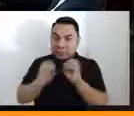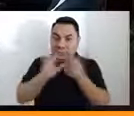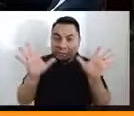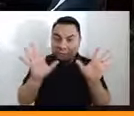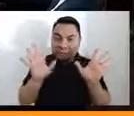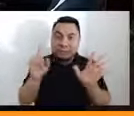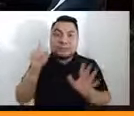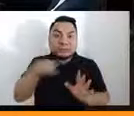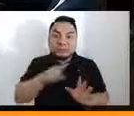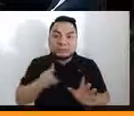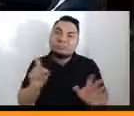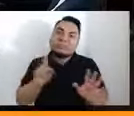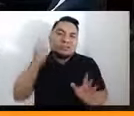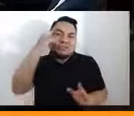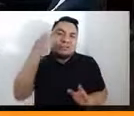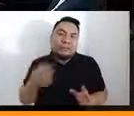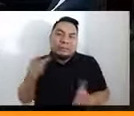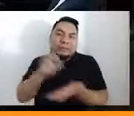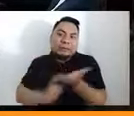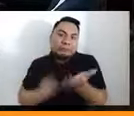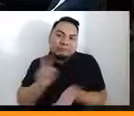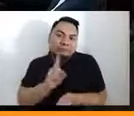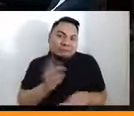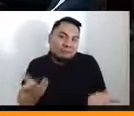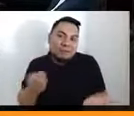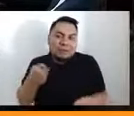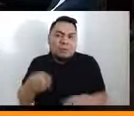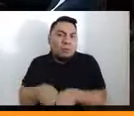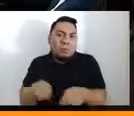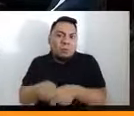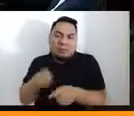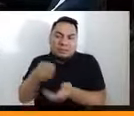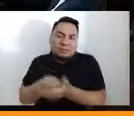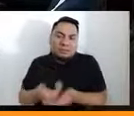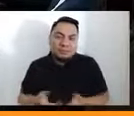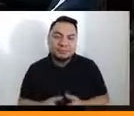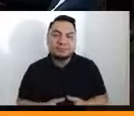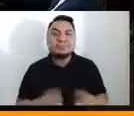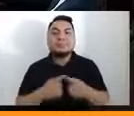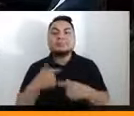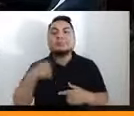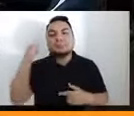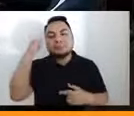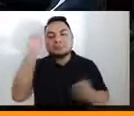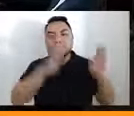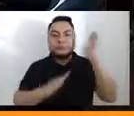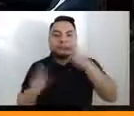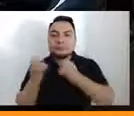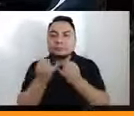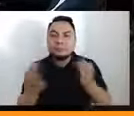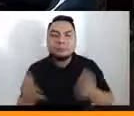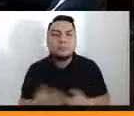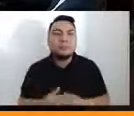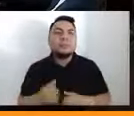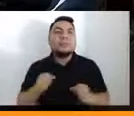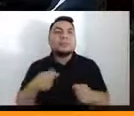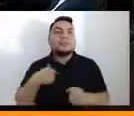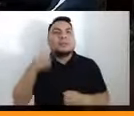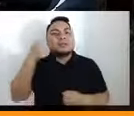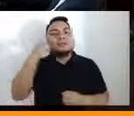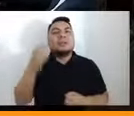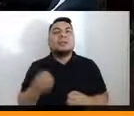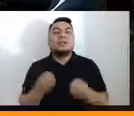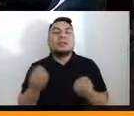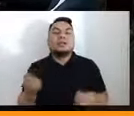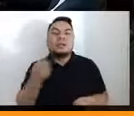creo pero me preocupa algo señoras y señores colegas la frivolidad en la que podemos caer